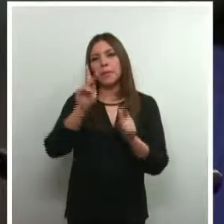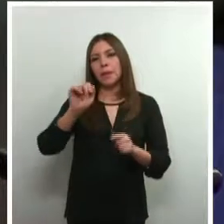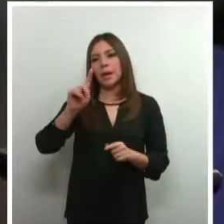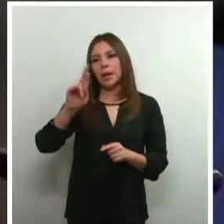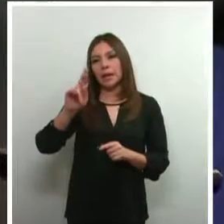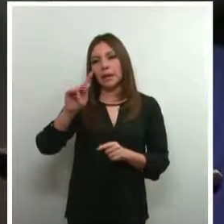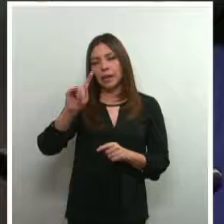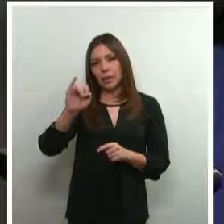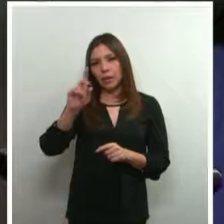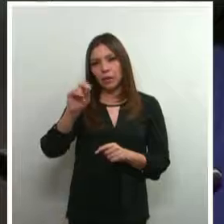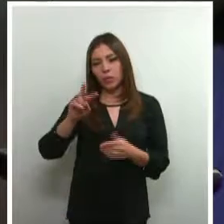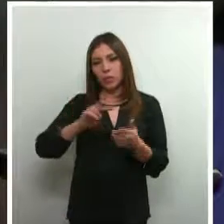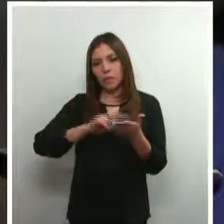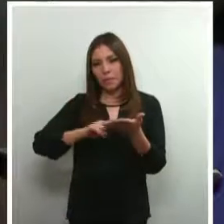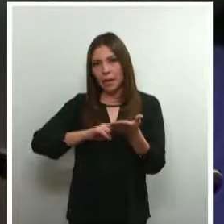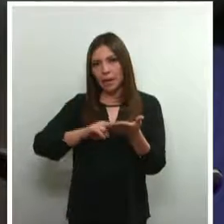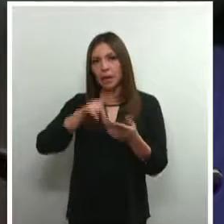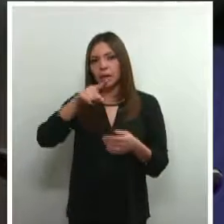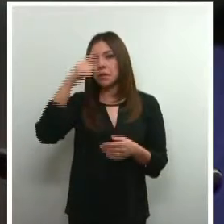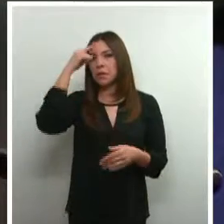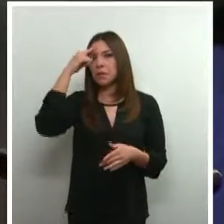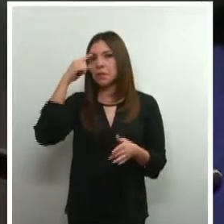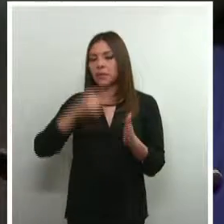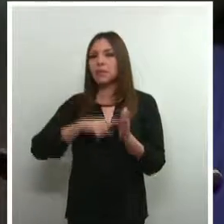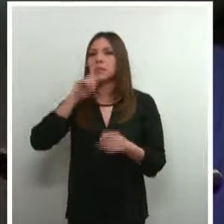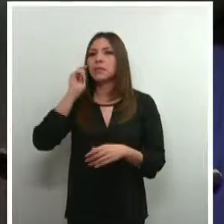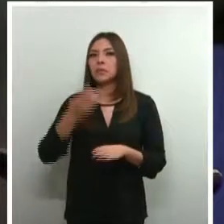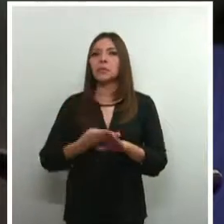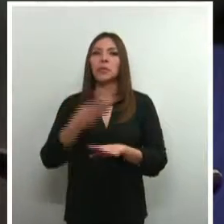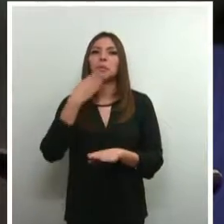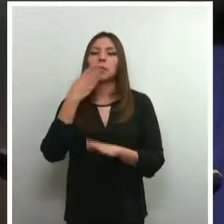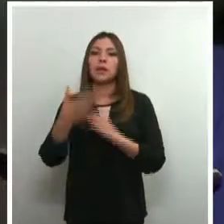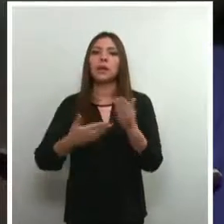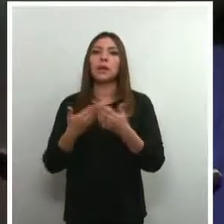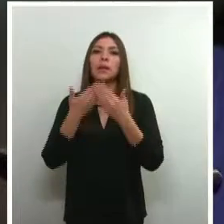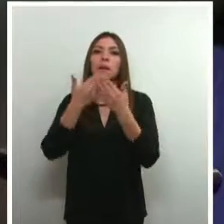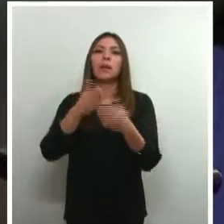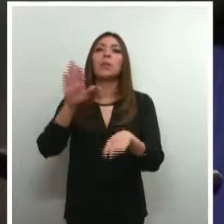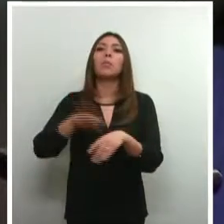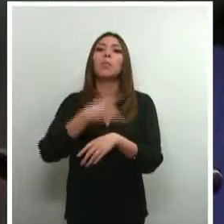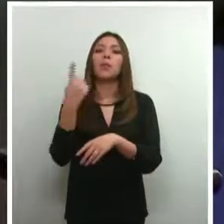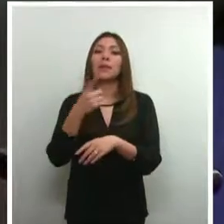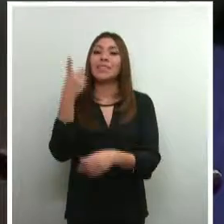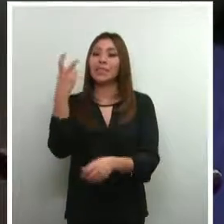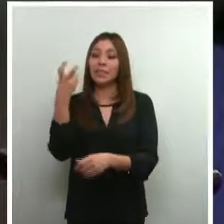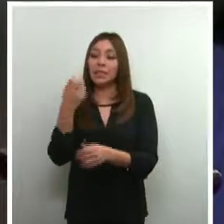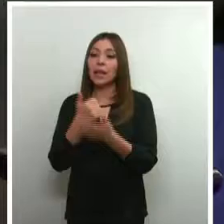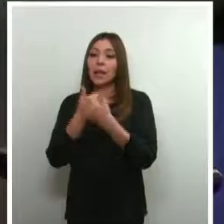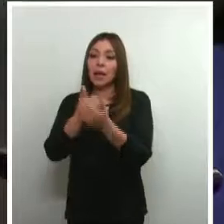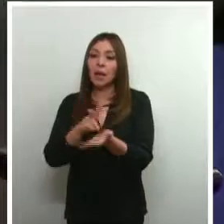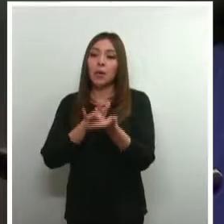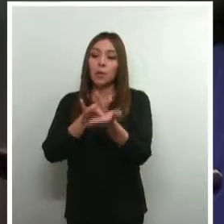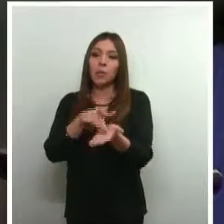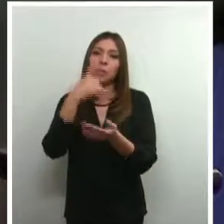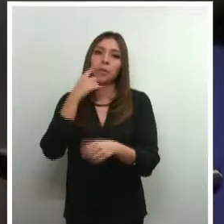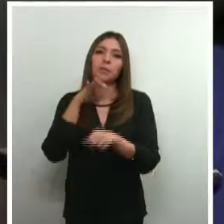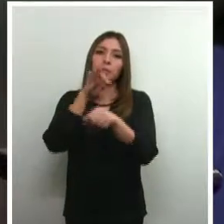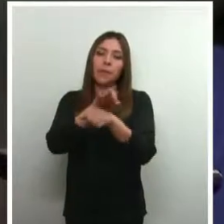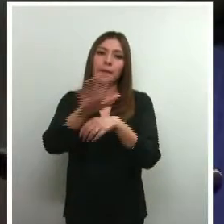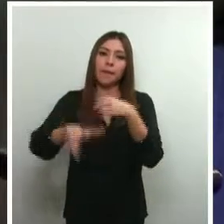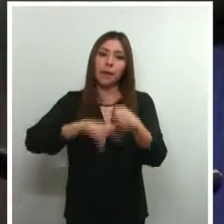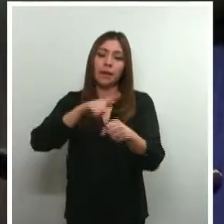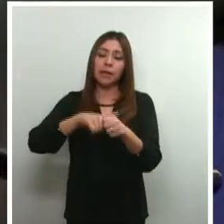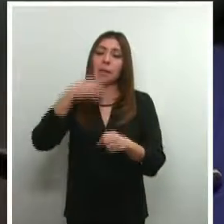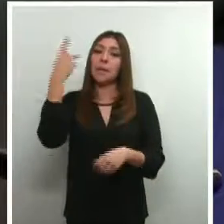una muy buena iniciativa porque da el piso básico de protección a los animales. Sin embargo, en el punto